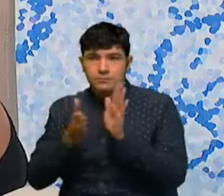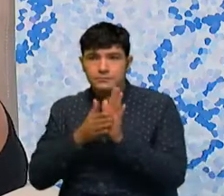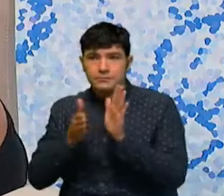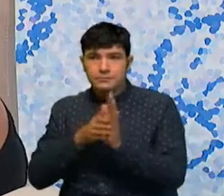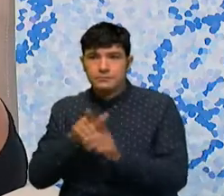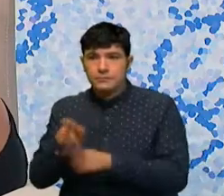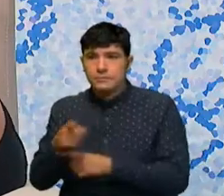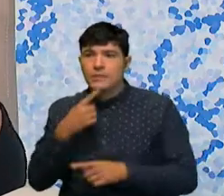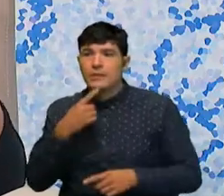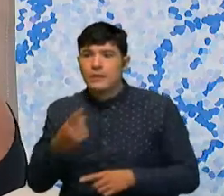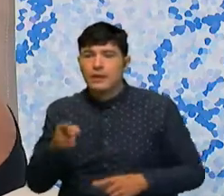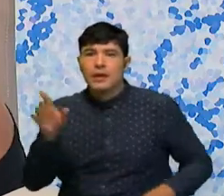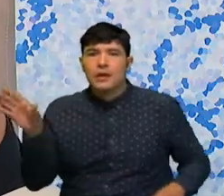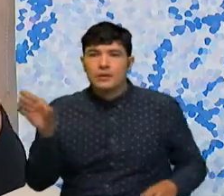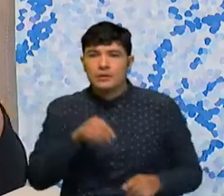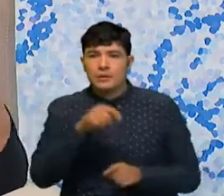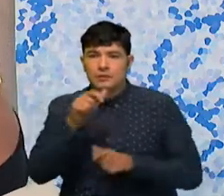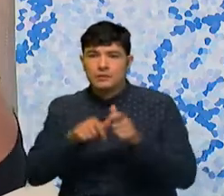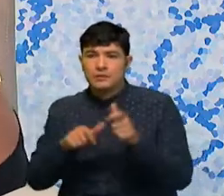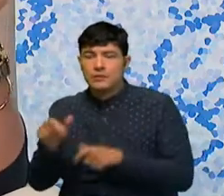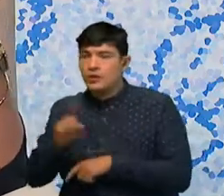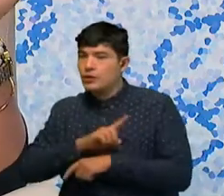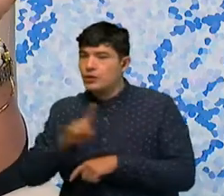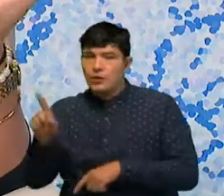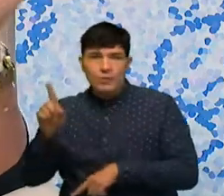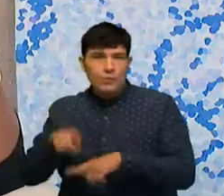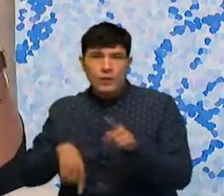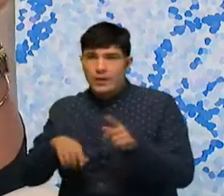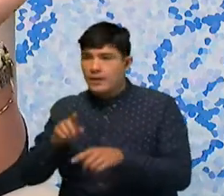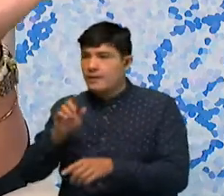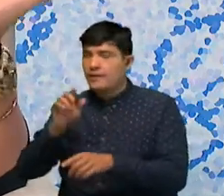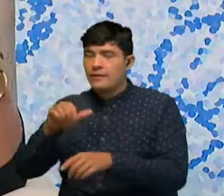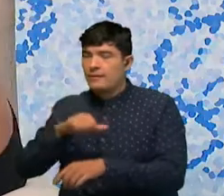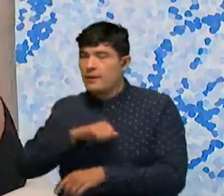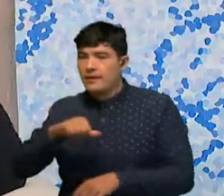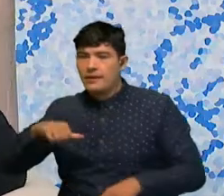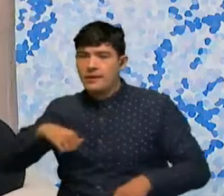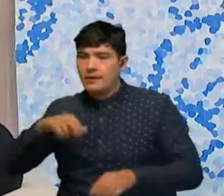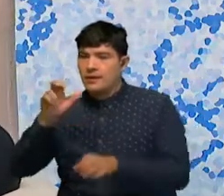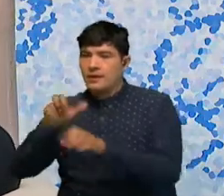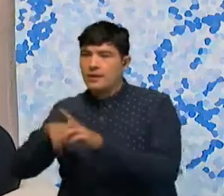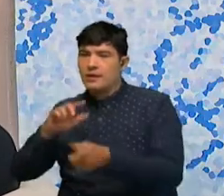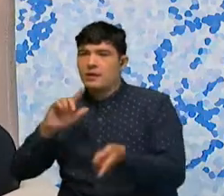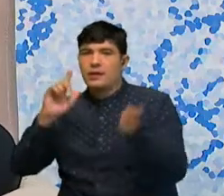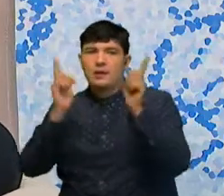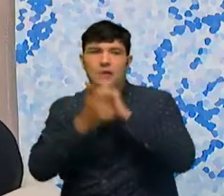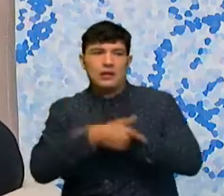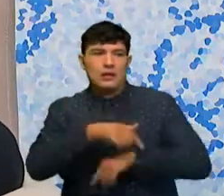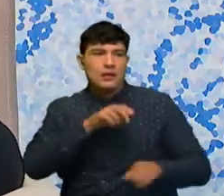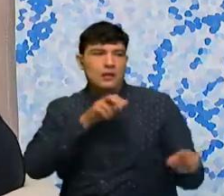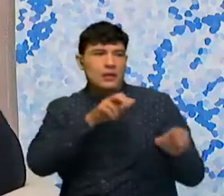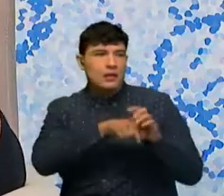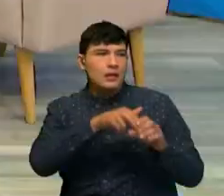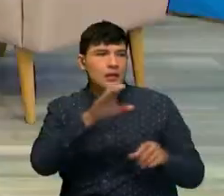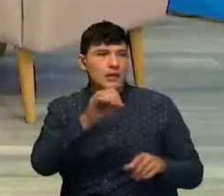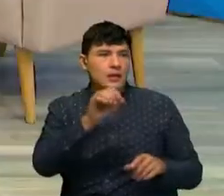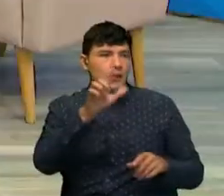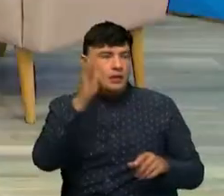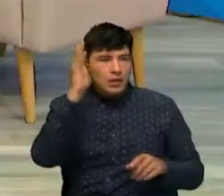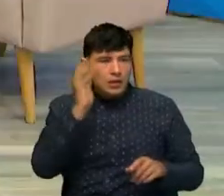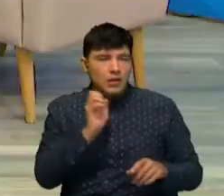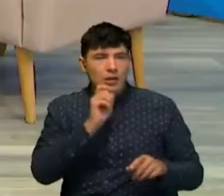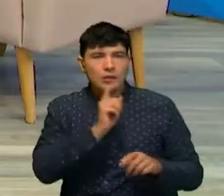que las personas no se pueden pasar de un fondo privado, por ejemplo, a Colpensiones, si les